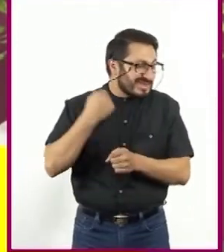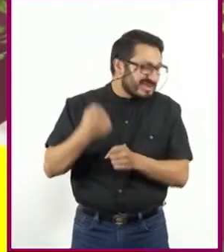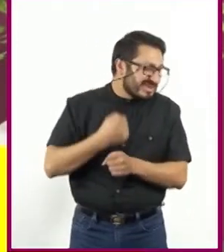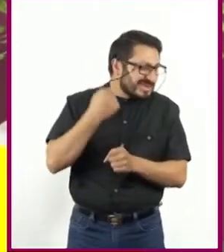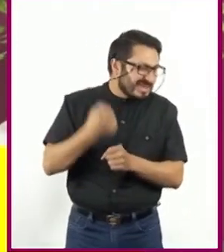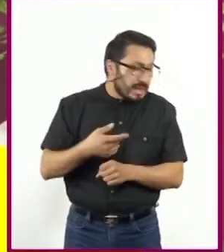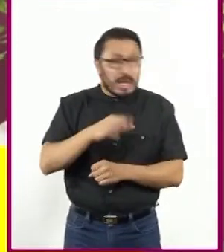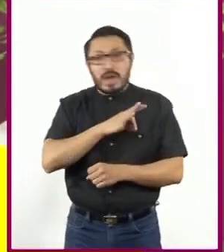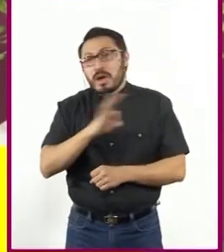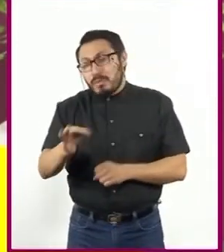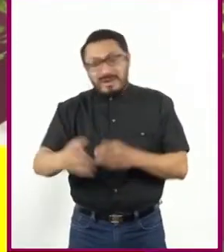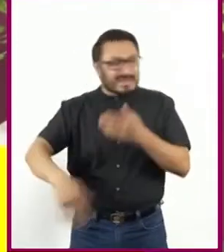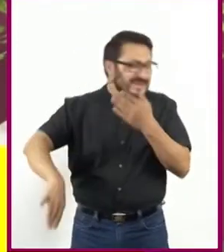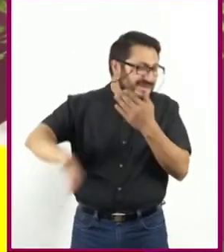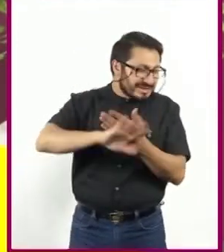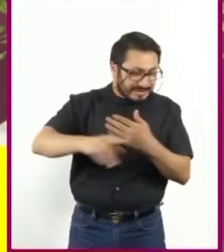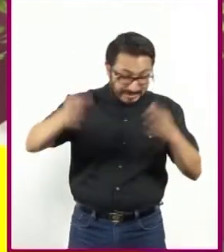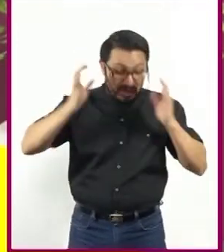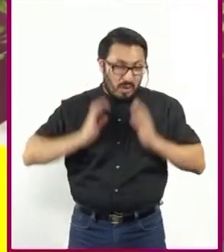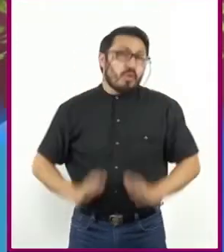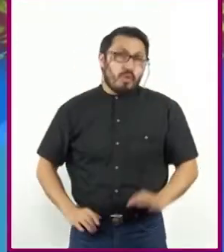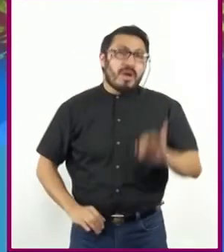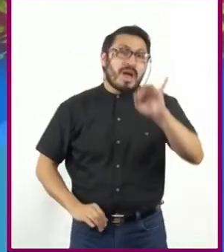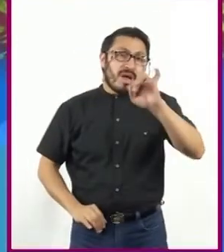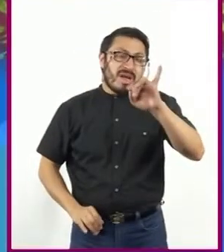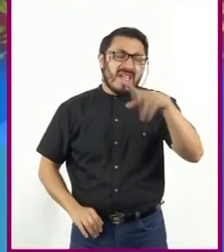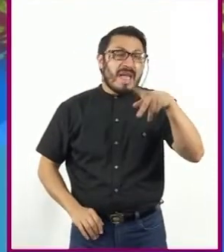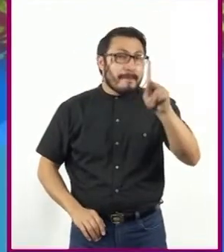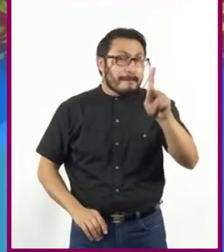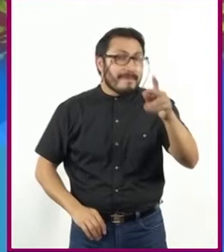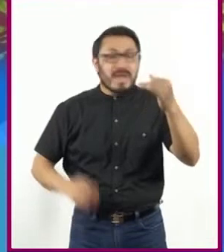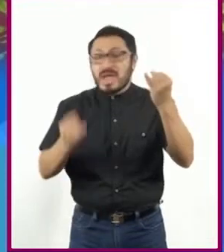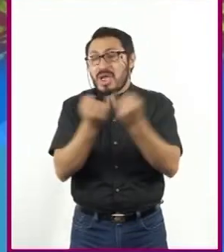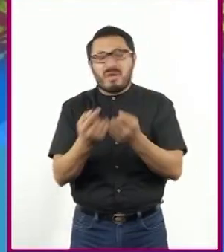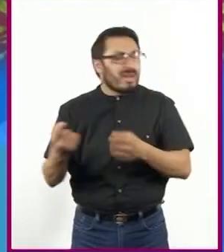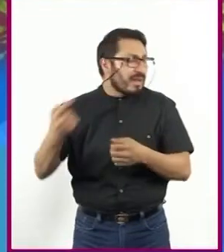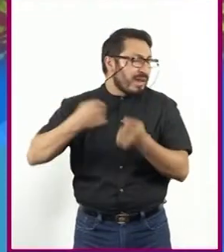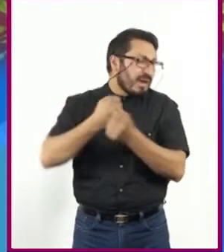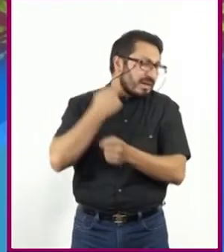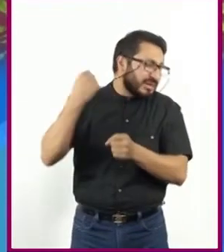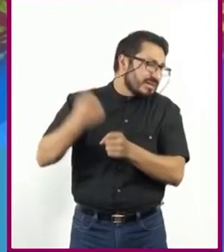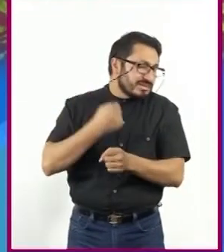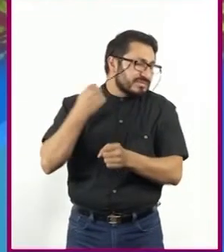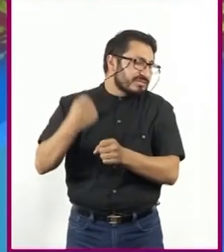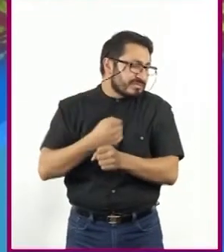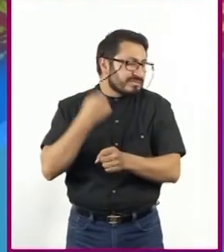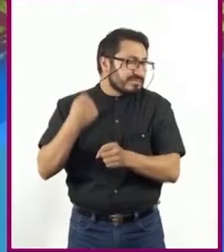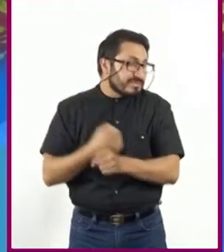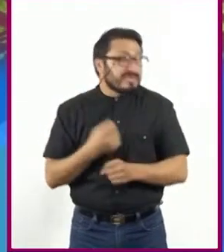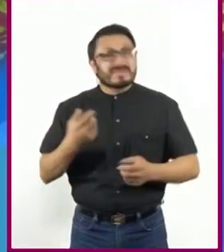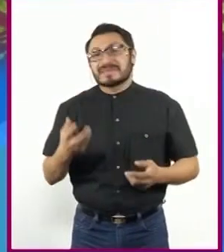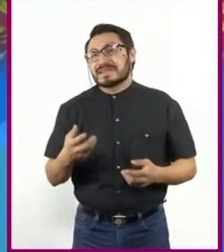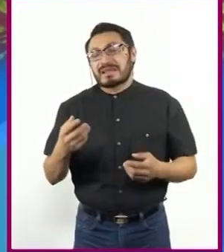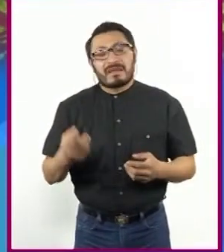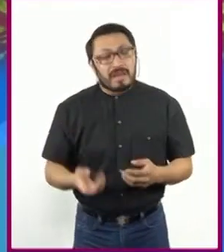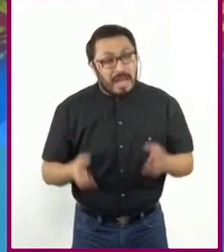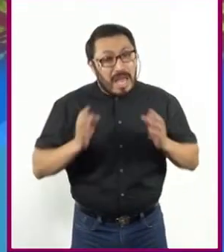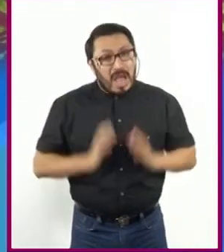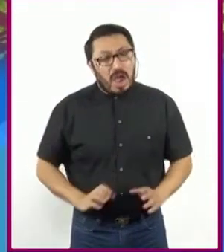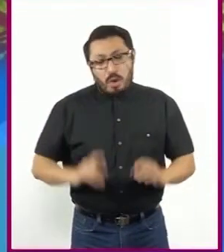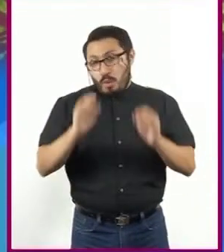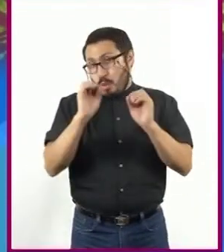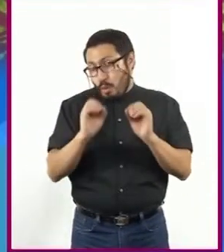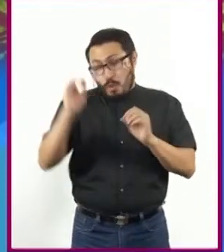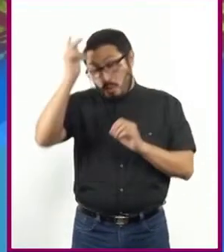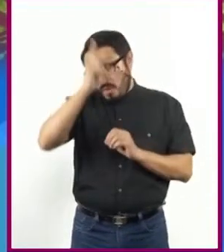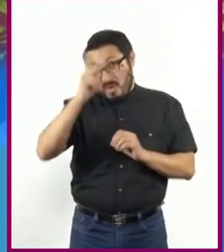puede tener afectaciones físicas, pero por recibir violencia directa o indirecta, física o